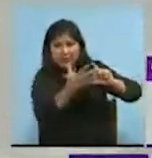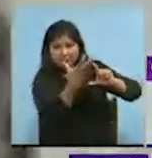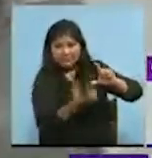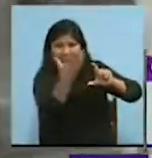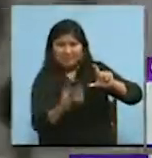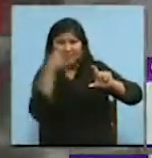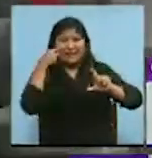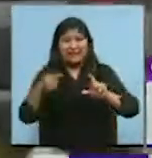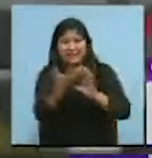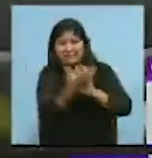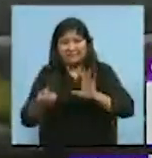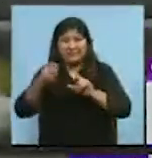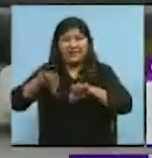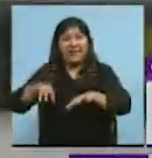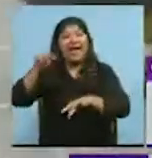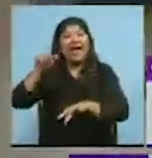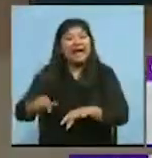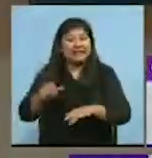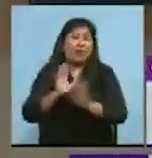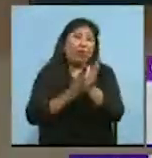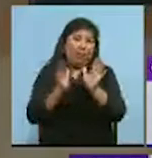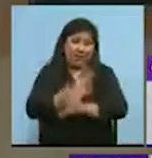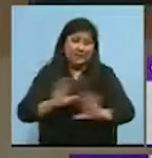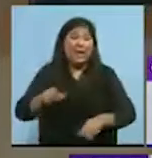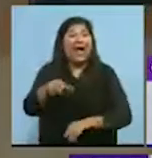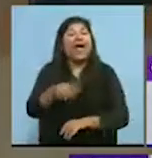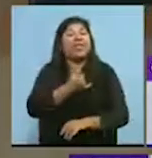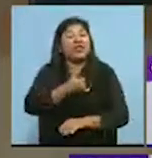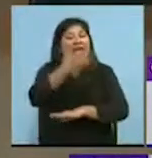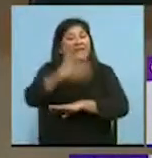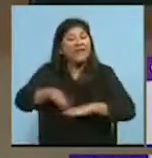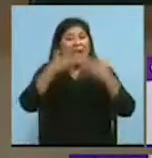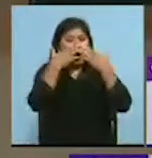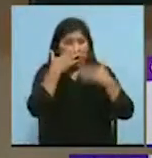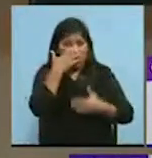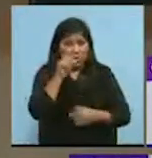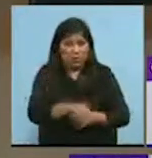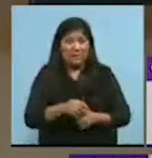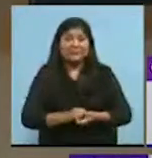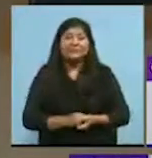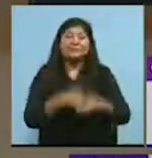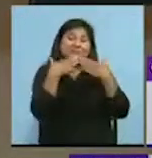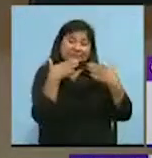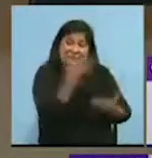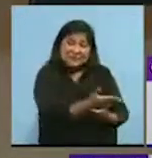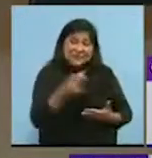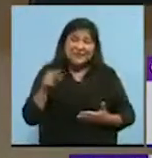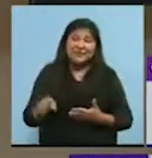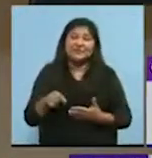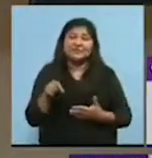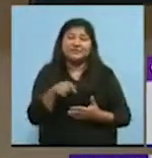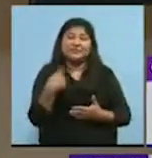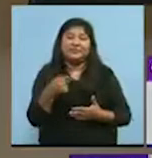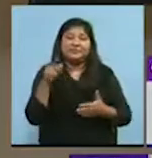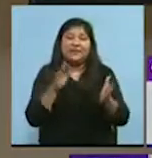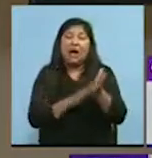esto es en la avenida Córdoba. Muchas gracias, Omar. Y bueno, sí, es una prueba la que están realizando. Se va a implementar seguramente, como